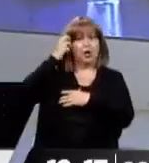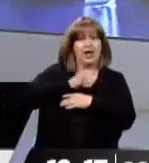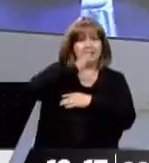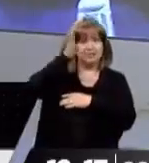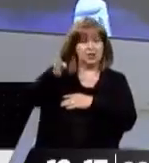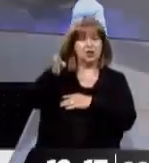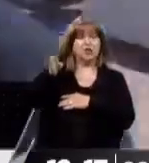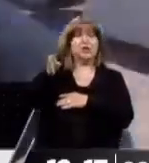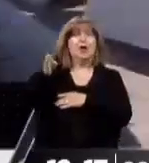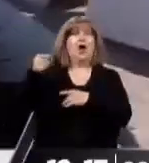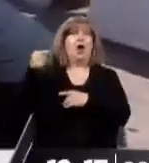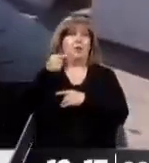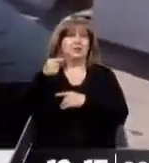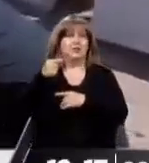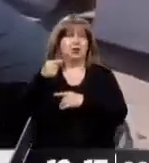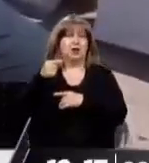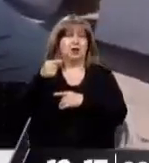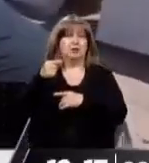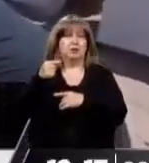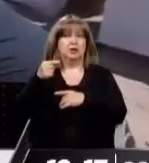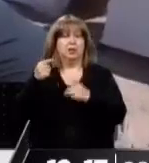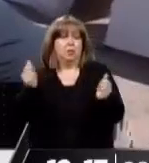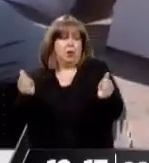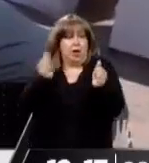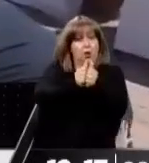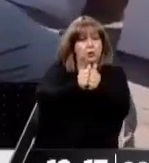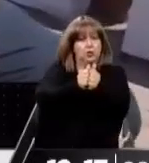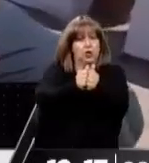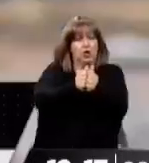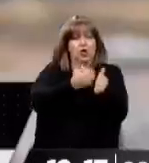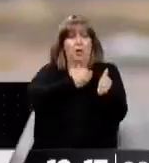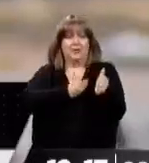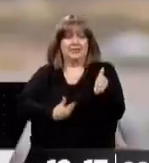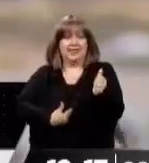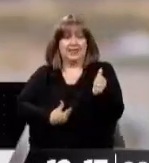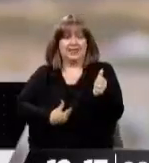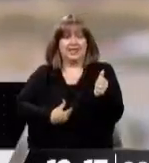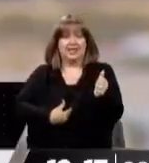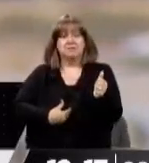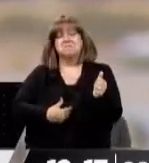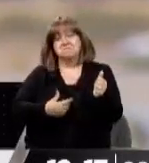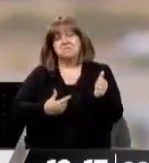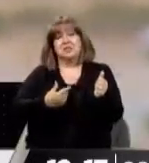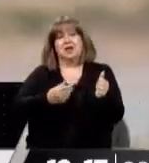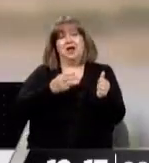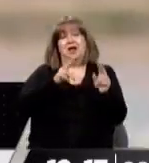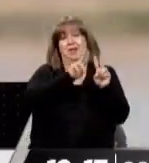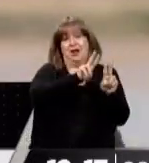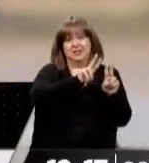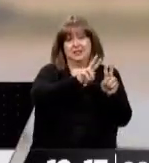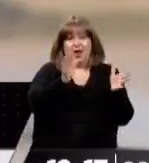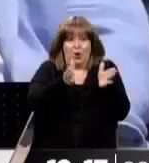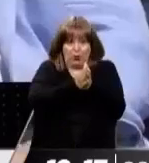fuerza alternativa, sí. opositora, terminó siendo parte de la última estrategia electoral del Frente de Todos y hoy fue uno